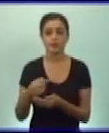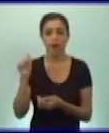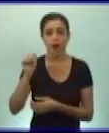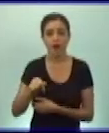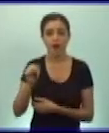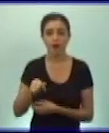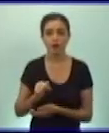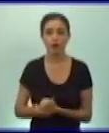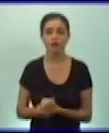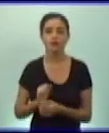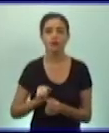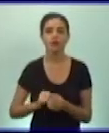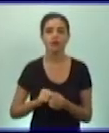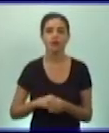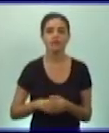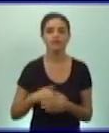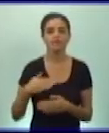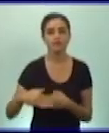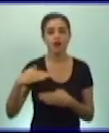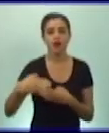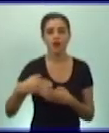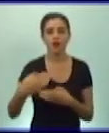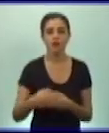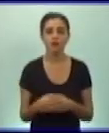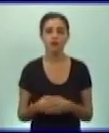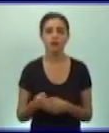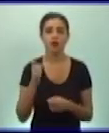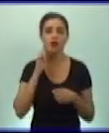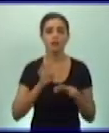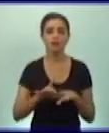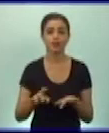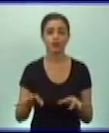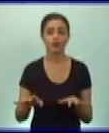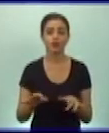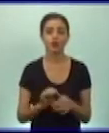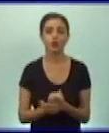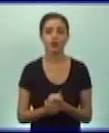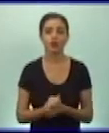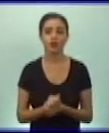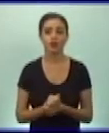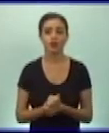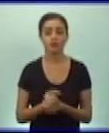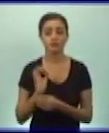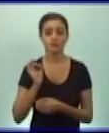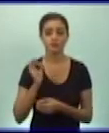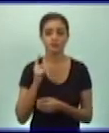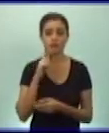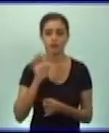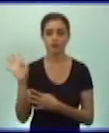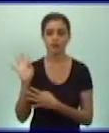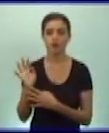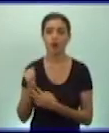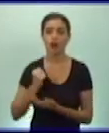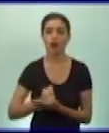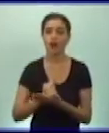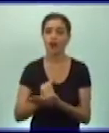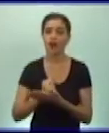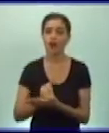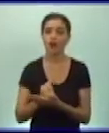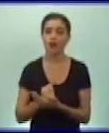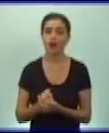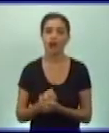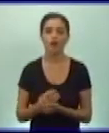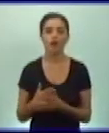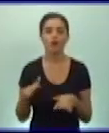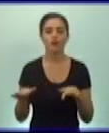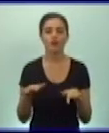avances del país en la aplicación de la biotecnología. Estos factores además han condicionado un incremento